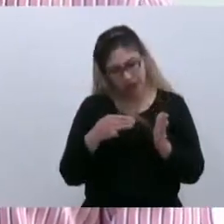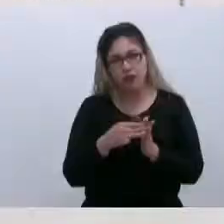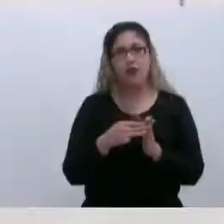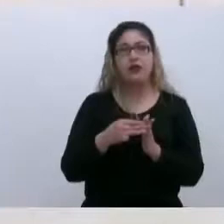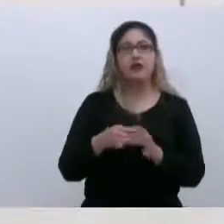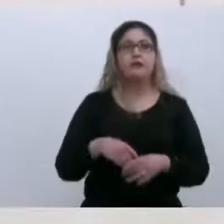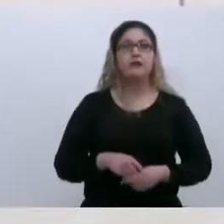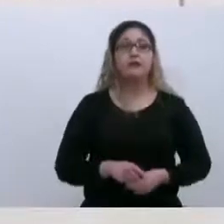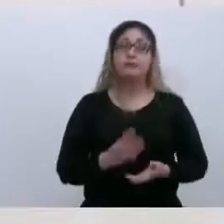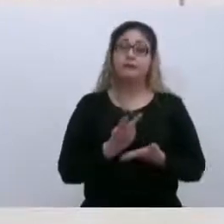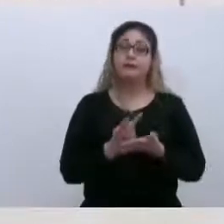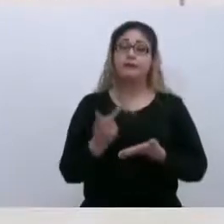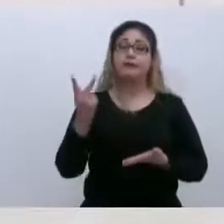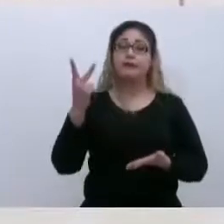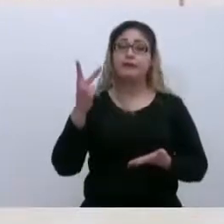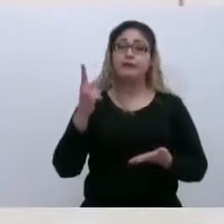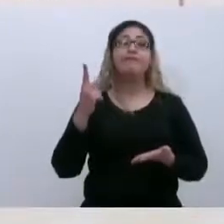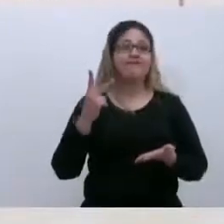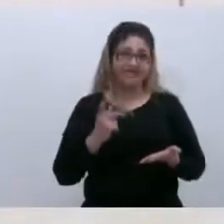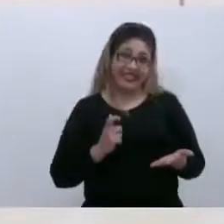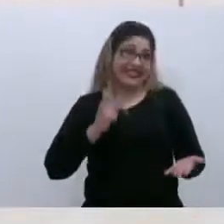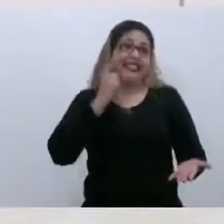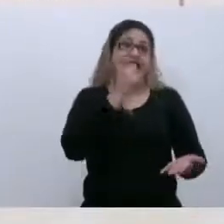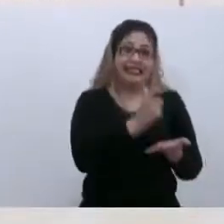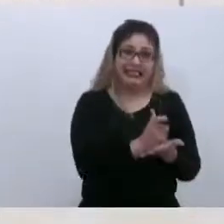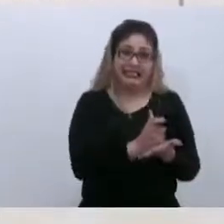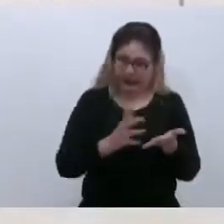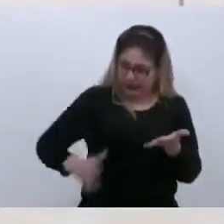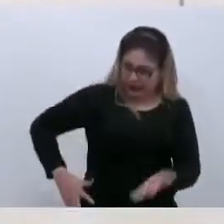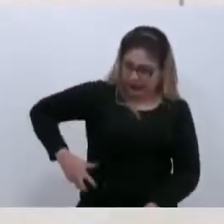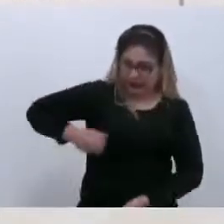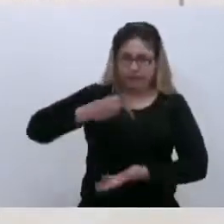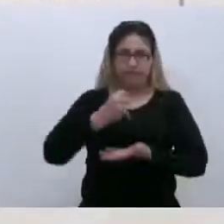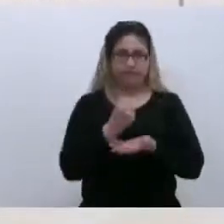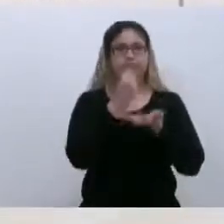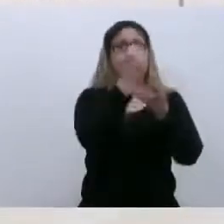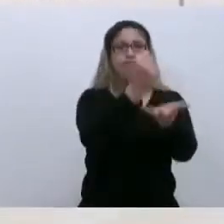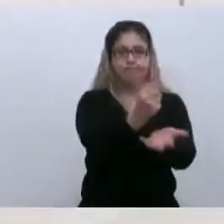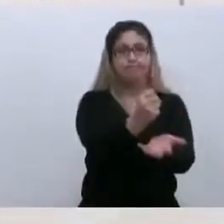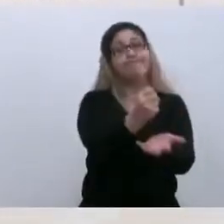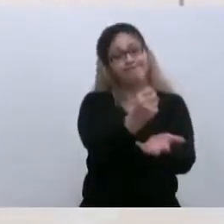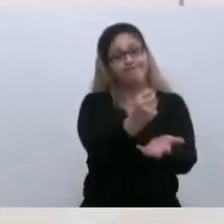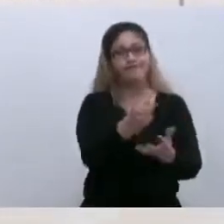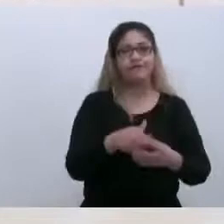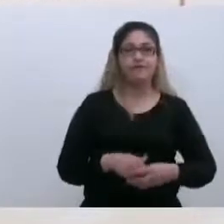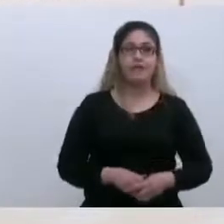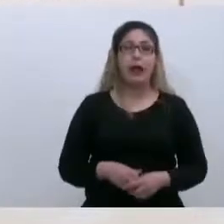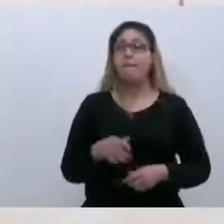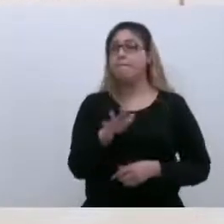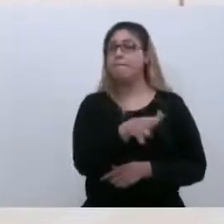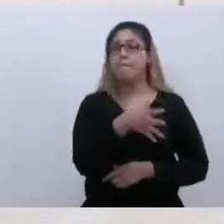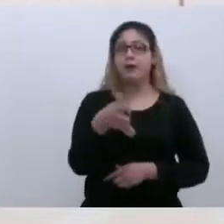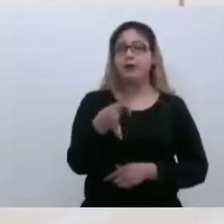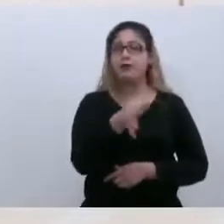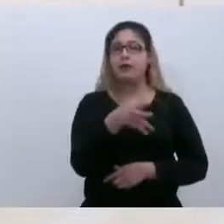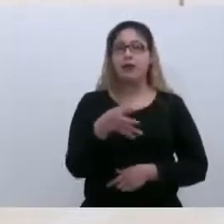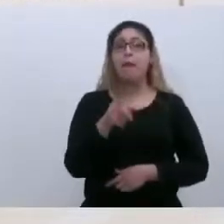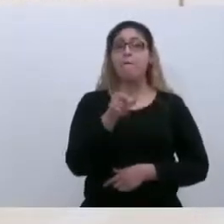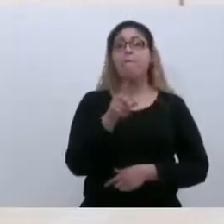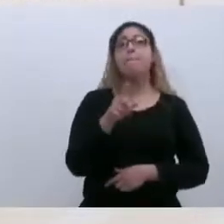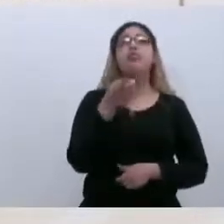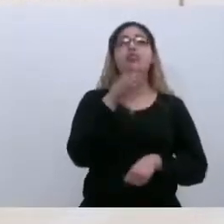iniciado y que lo vamos a terminar a finales del 23. Se van a cerrar los pozos de donde se